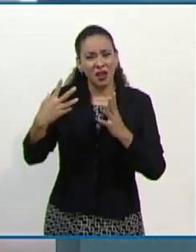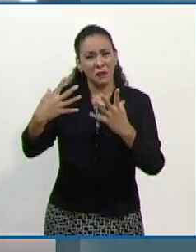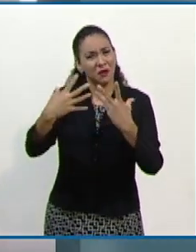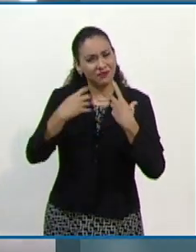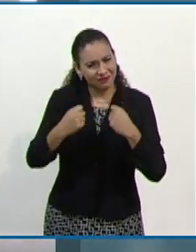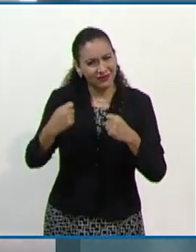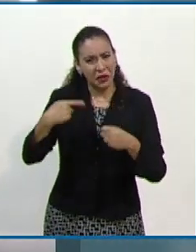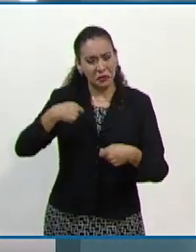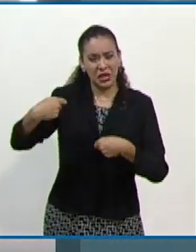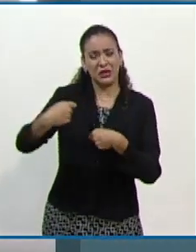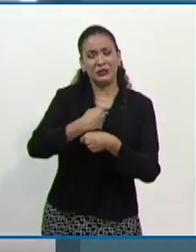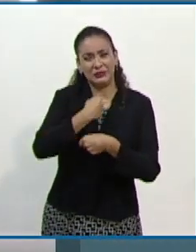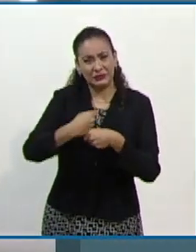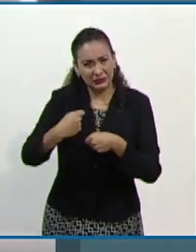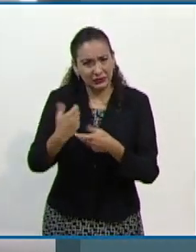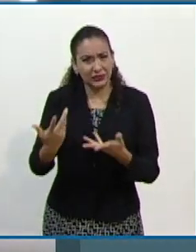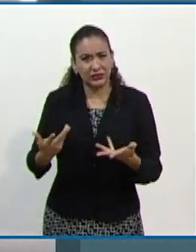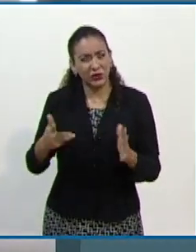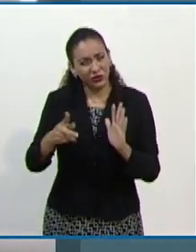torturado.